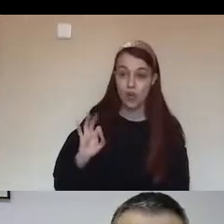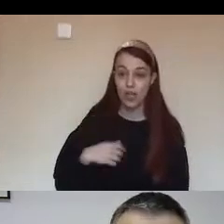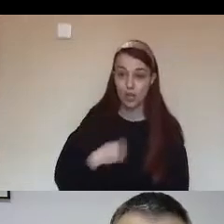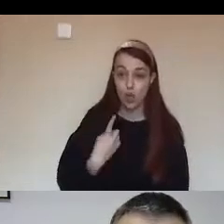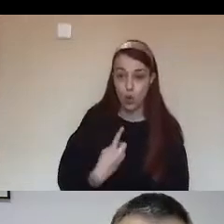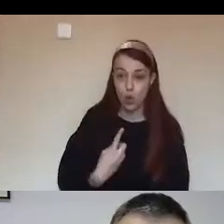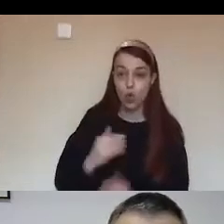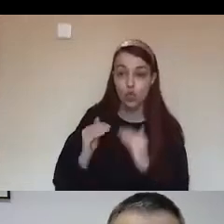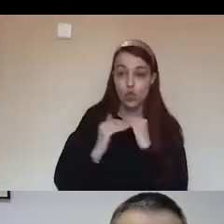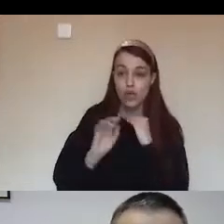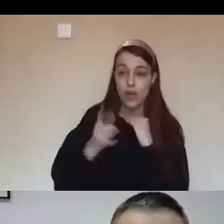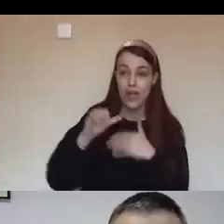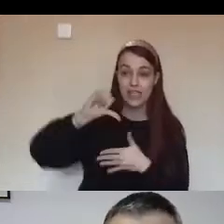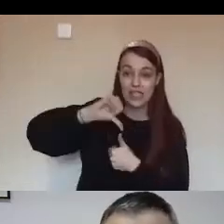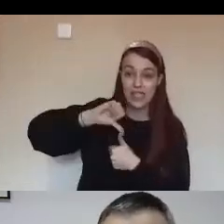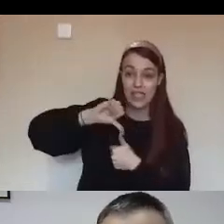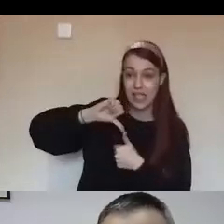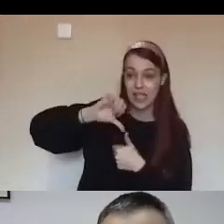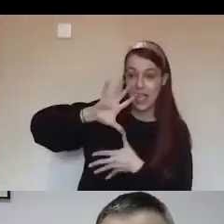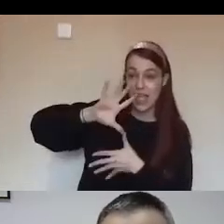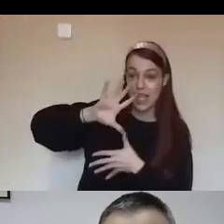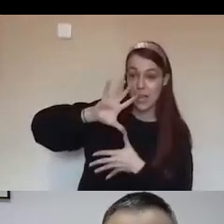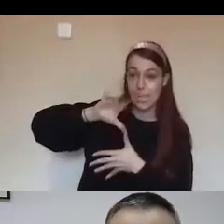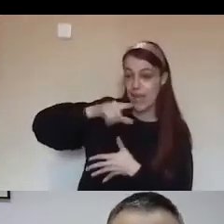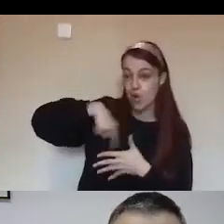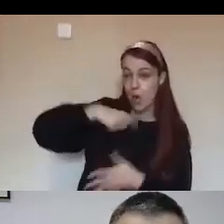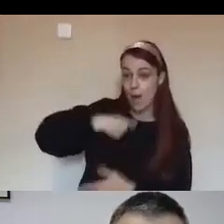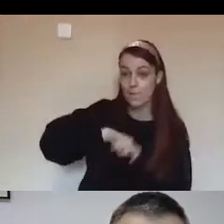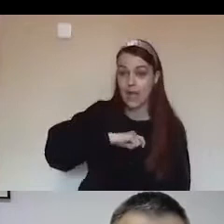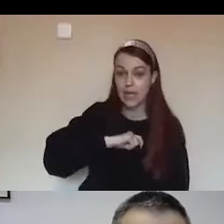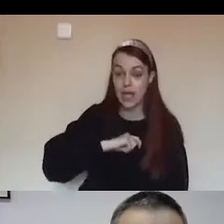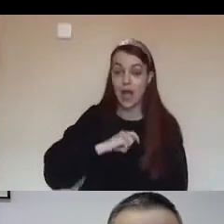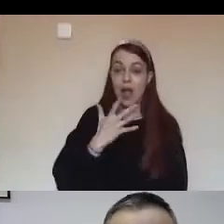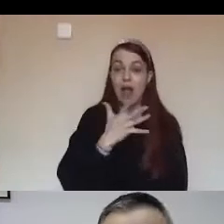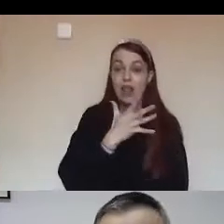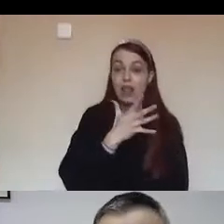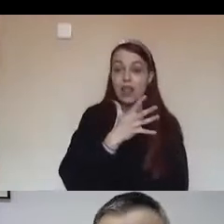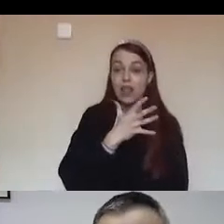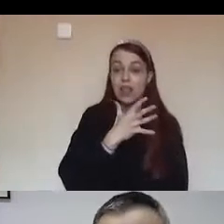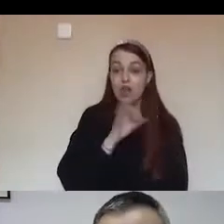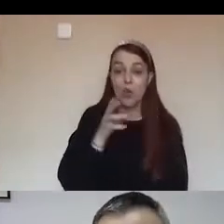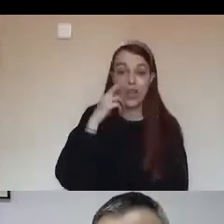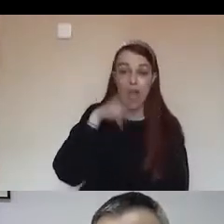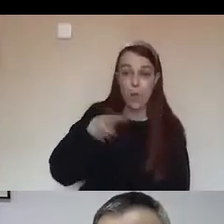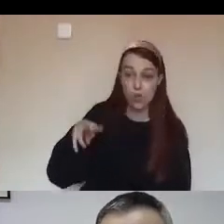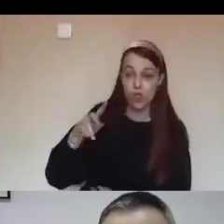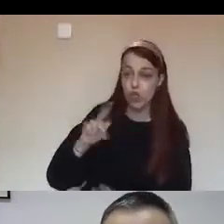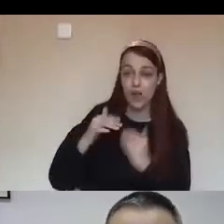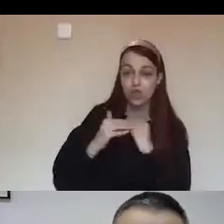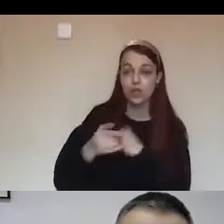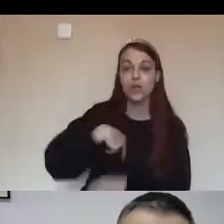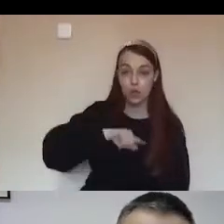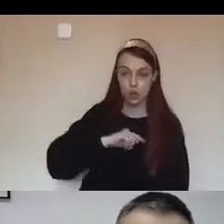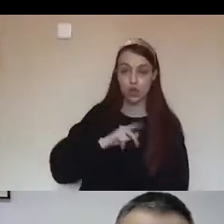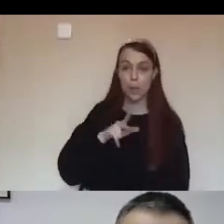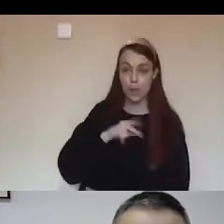de Iberoamérica. De los 10.000 museos que hay en Iberoamérica, pues uno de los 50 museos más sostenibles, ¿no? Y en gran parte era por la